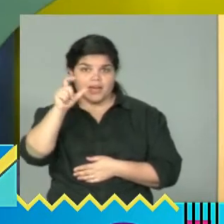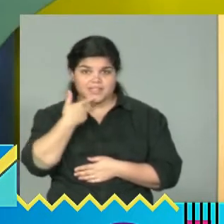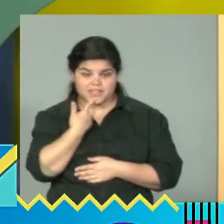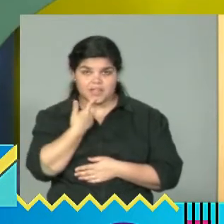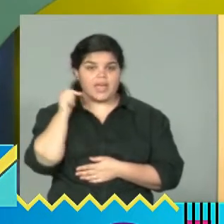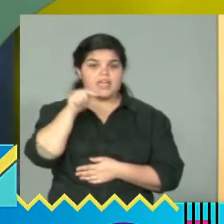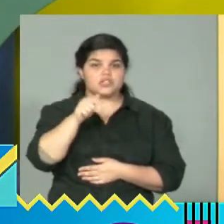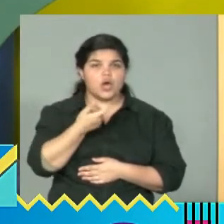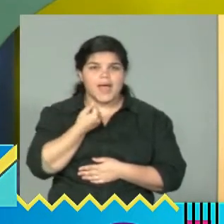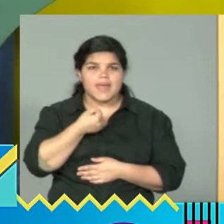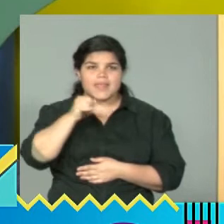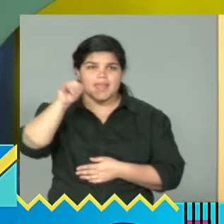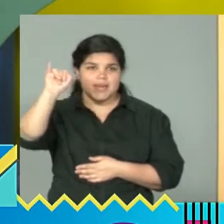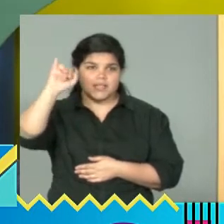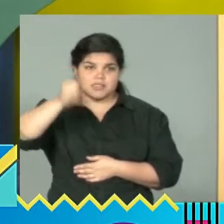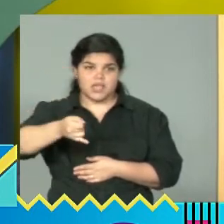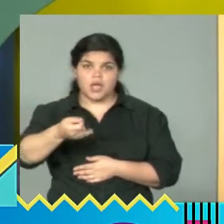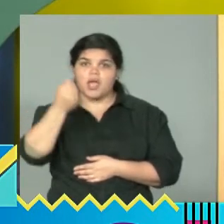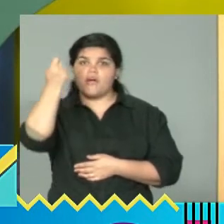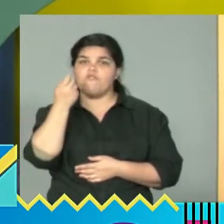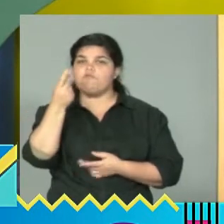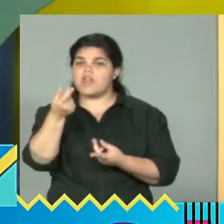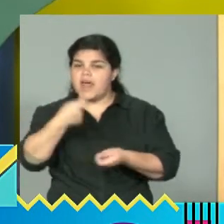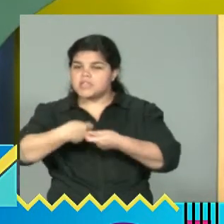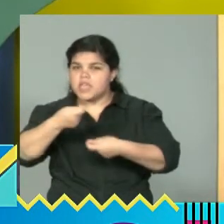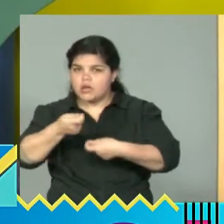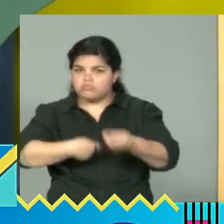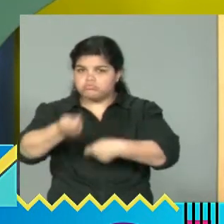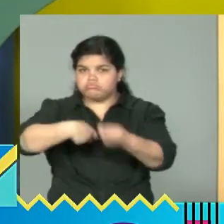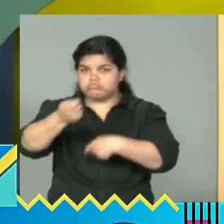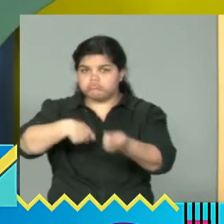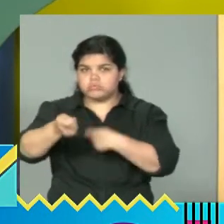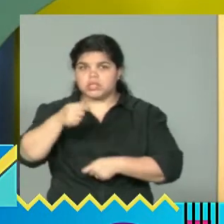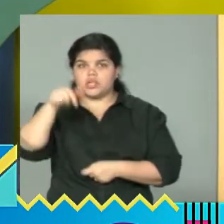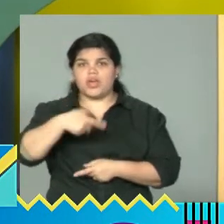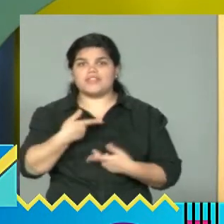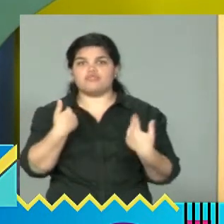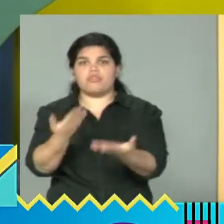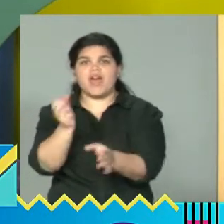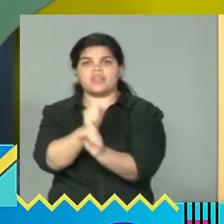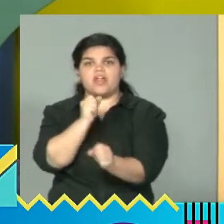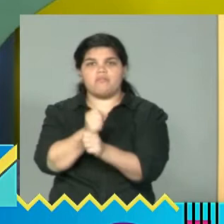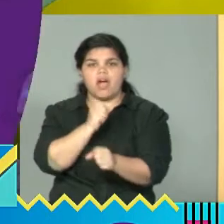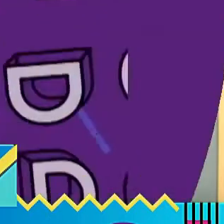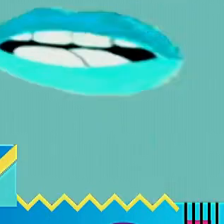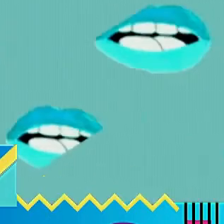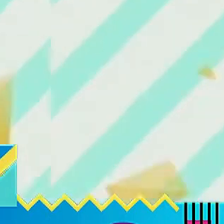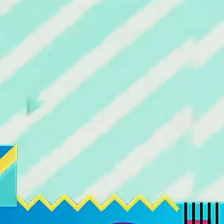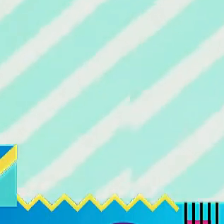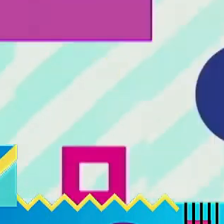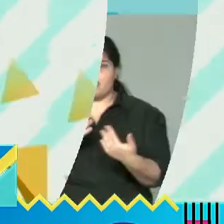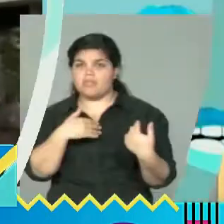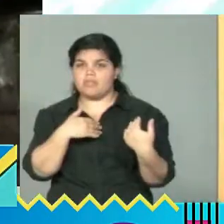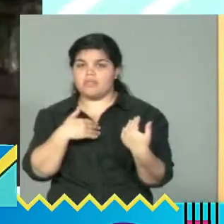ganando intereses en el sistema financiero, no son pesos que están en el sistema productivo generando empleo y trabajo. Y creo que el problema